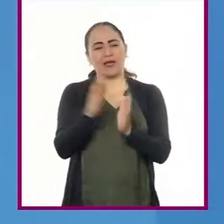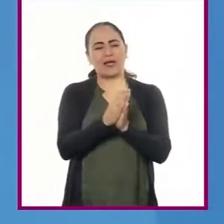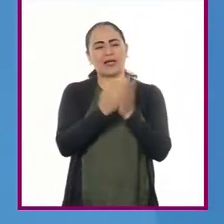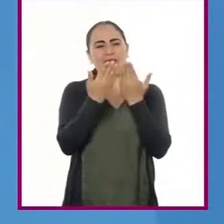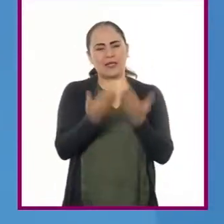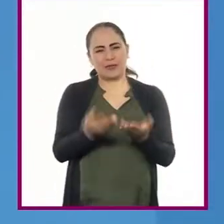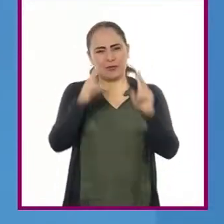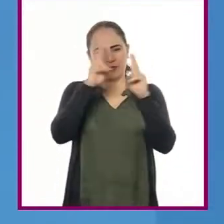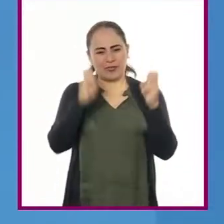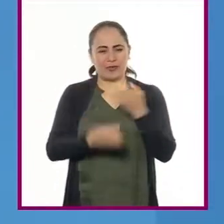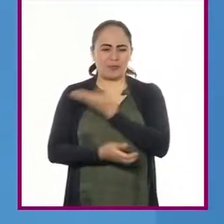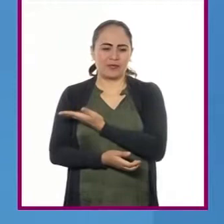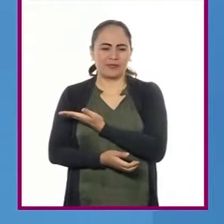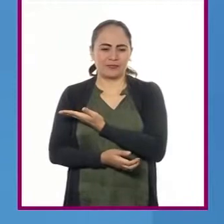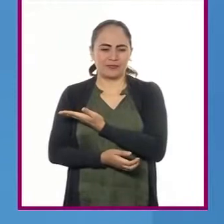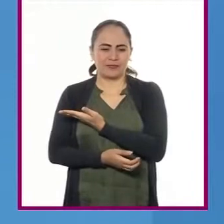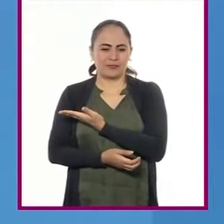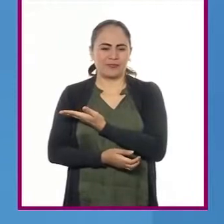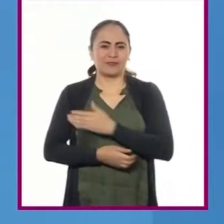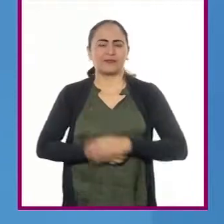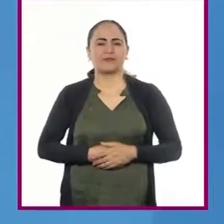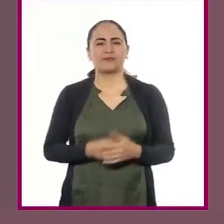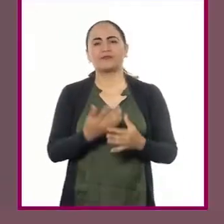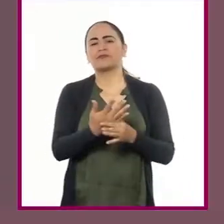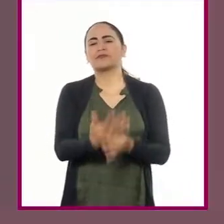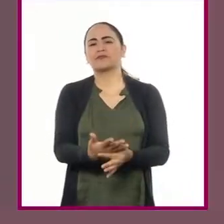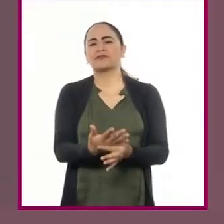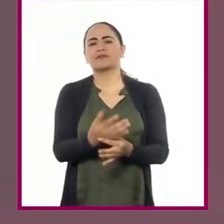Nueva Historia General de México. Dice así: